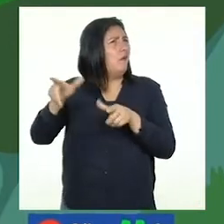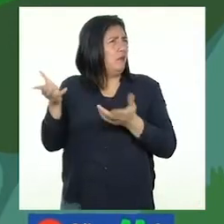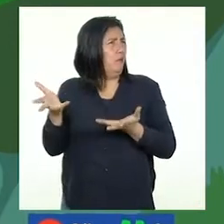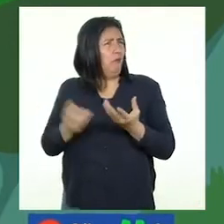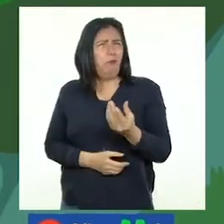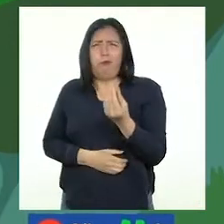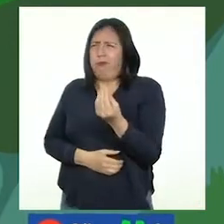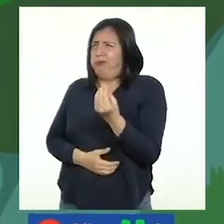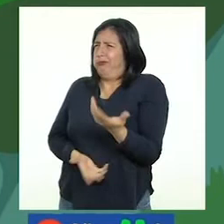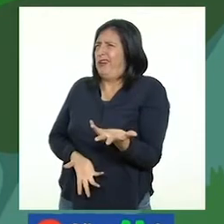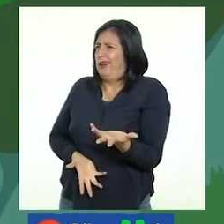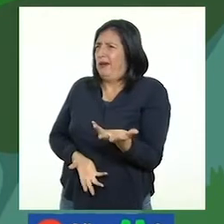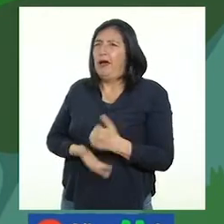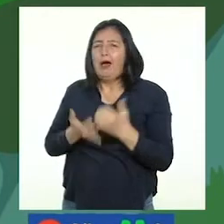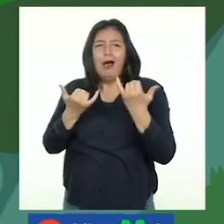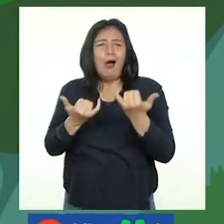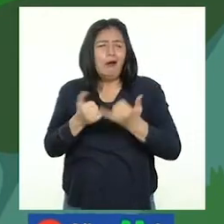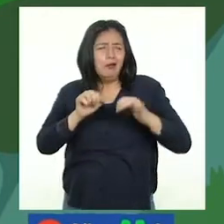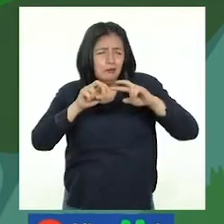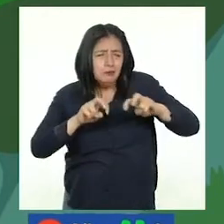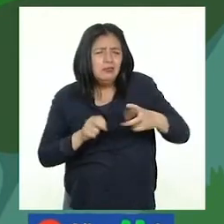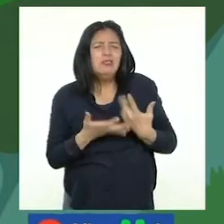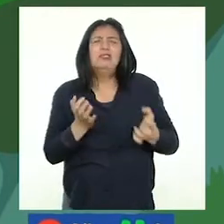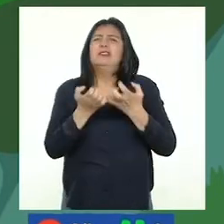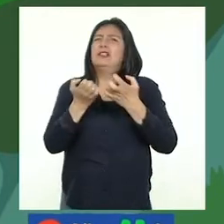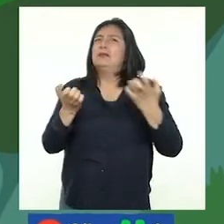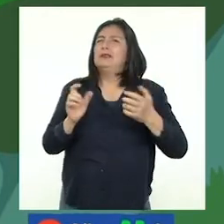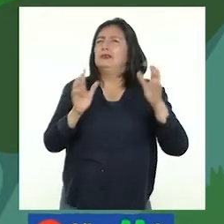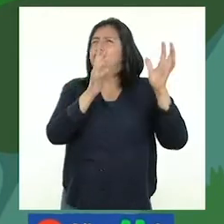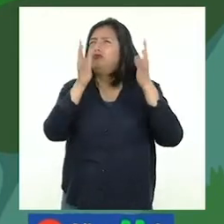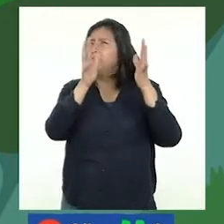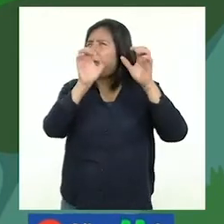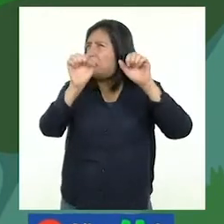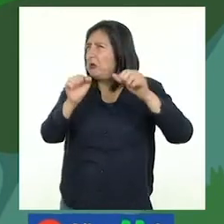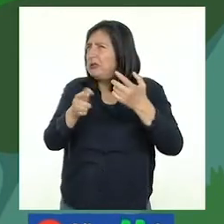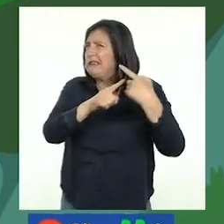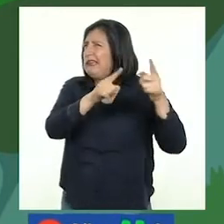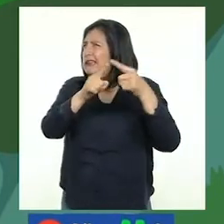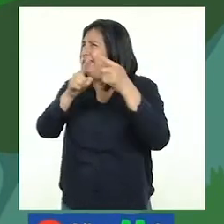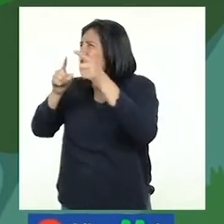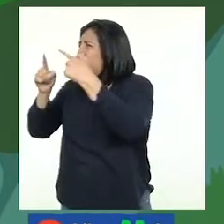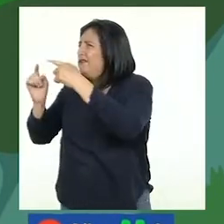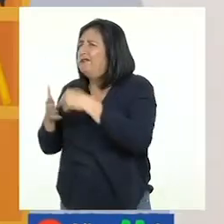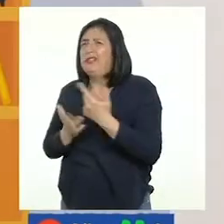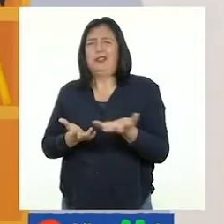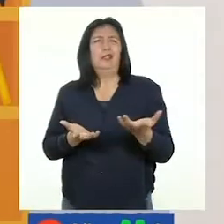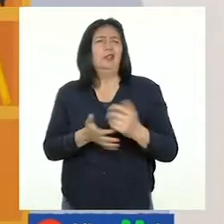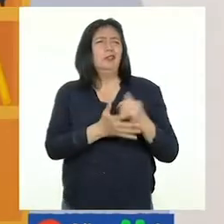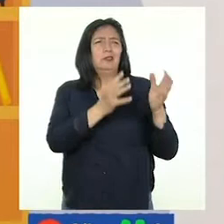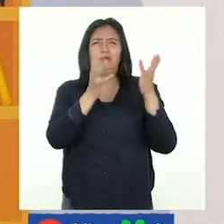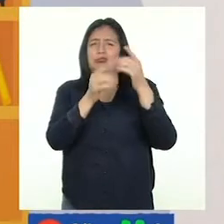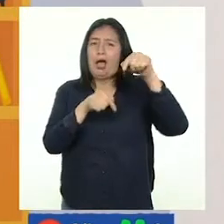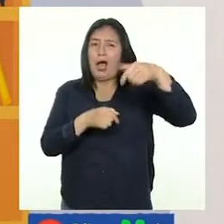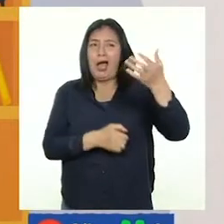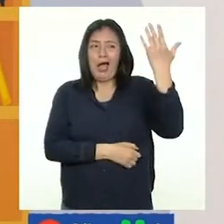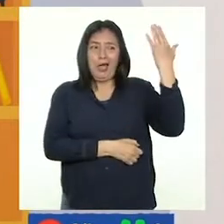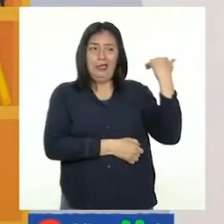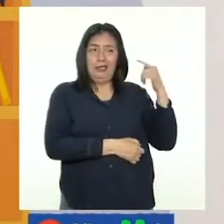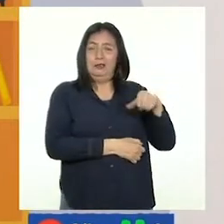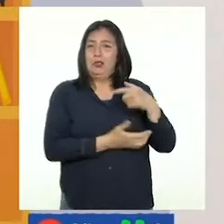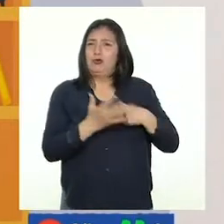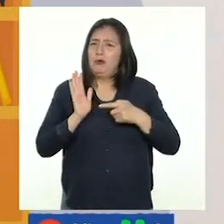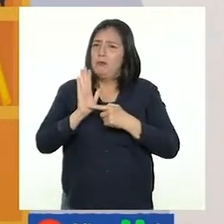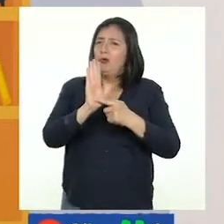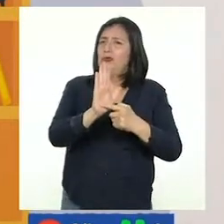qué sucede esto? Hoy estudiaremos sobre los elementos del clima que hacen posible los diferentes climas en el Perú. En el programa pasado